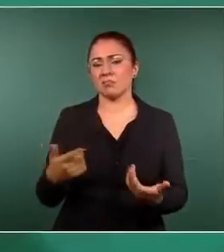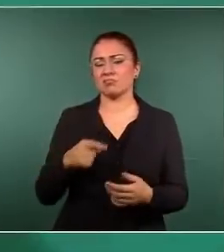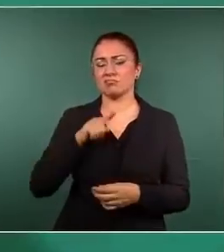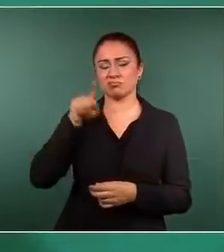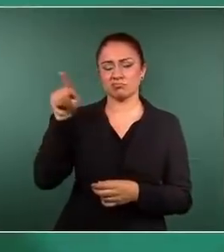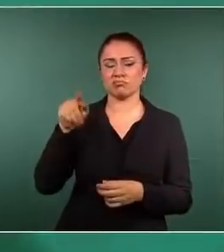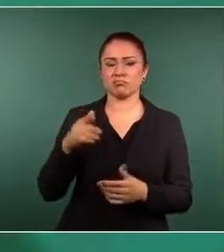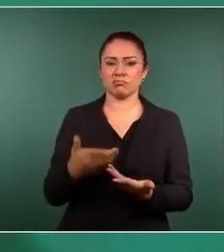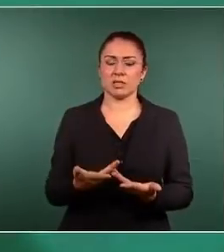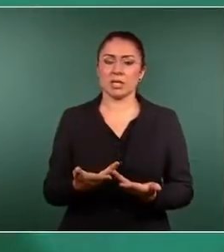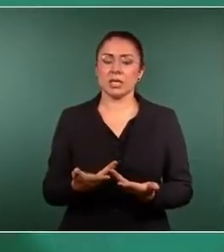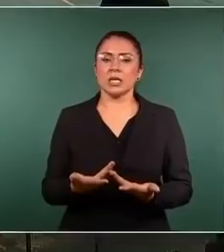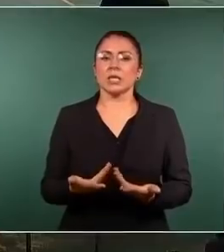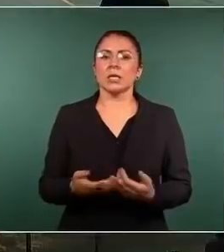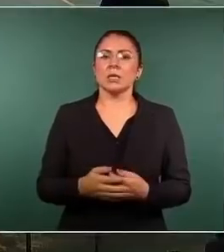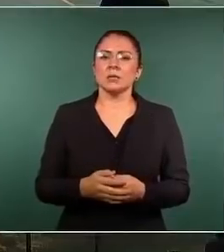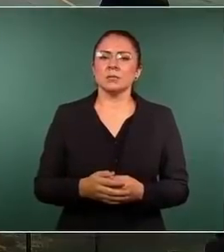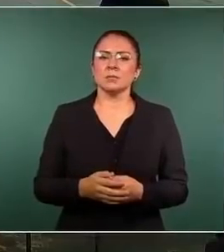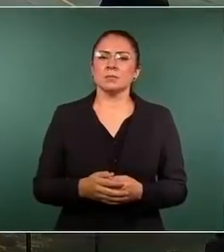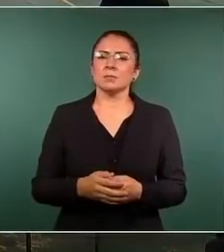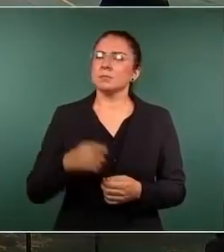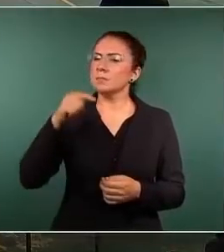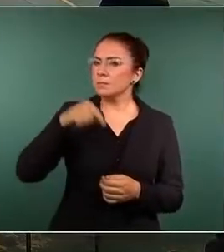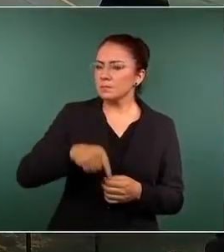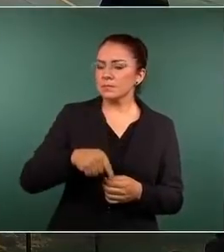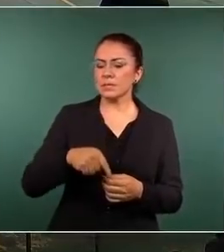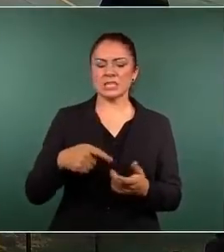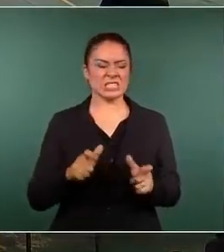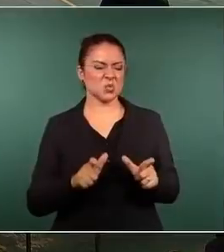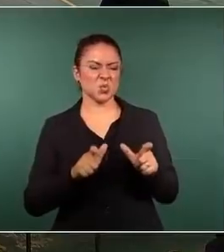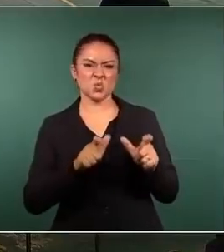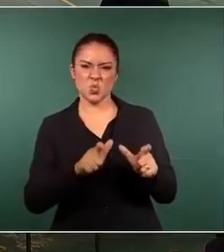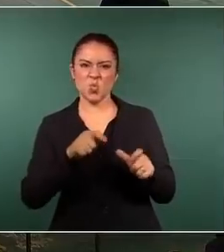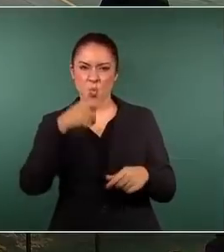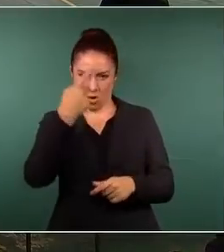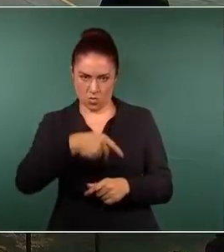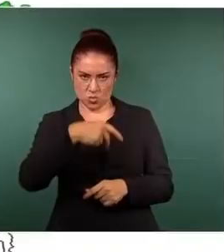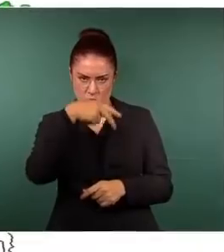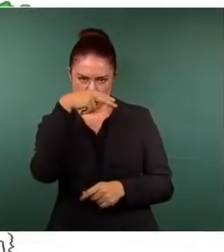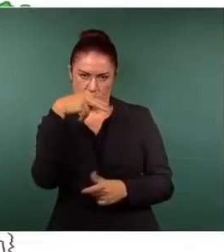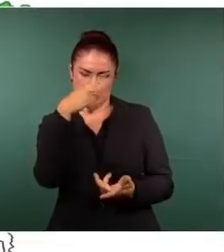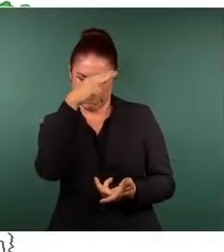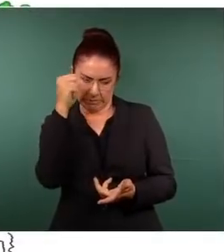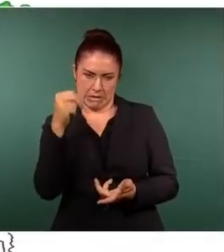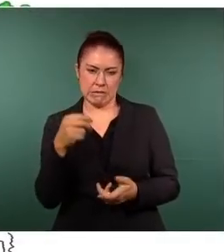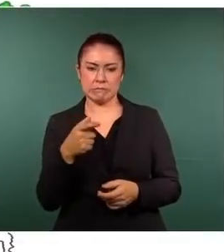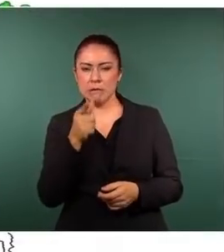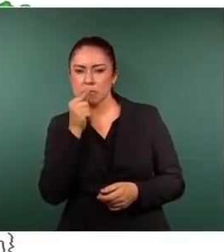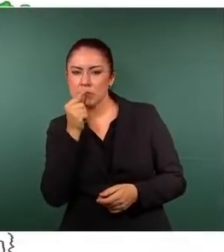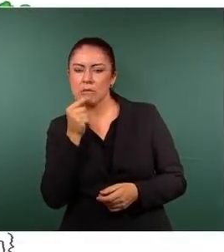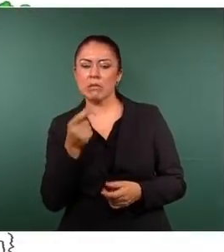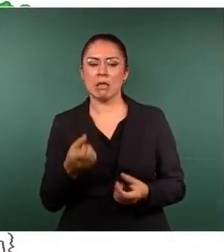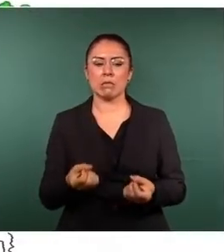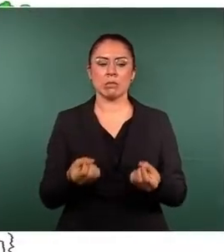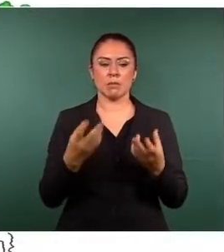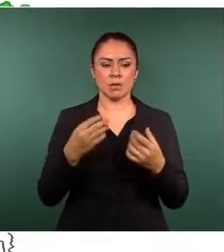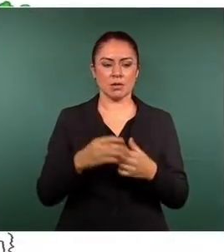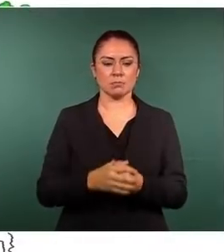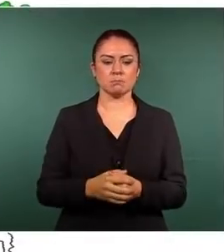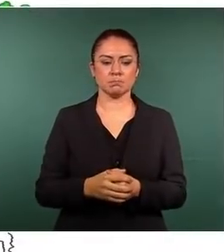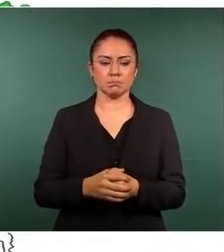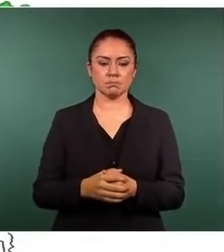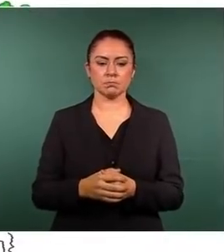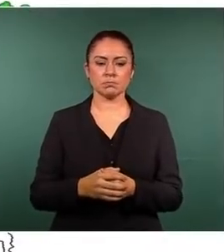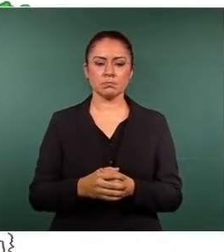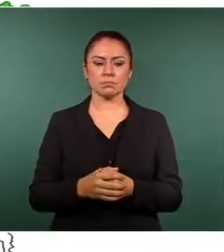cuanto a fuerzas de seguridad pública del estado tiene un efectivo de 1808 o elementos pero en